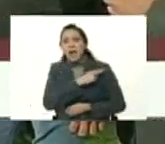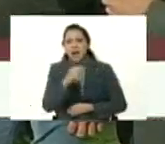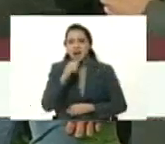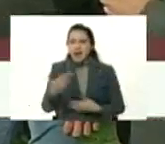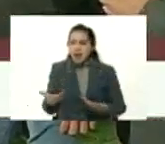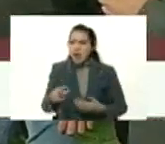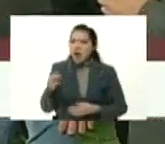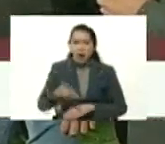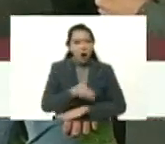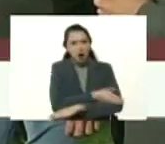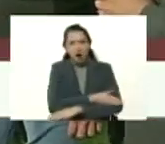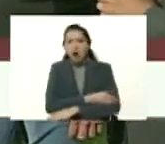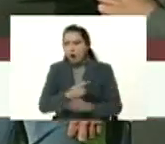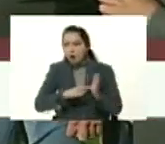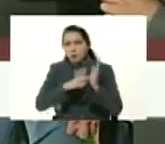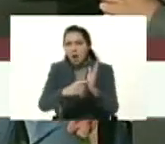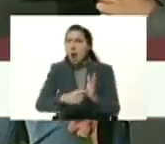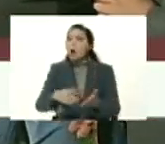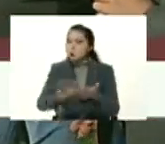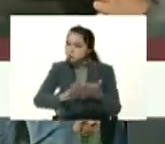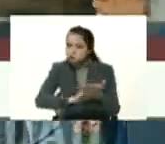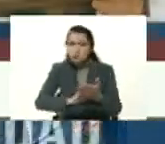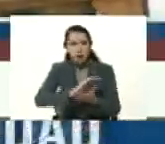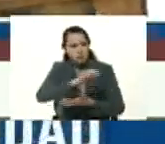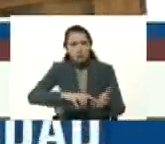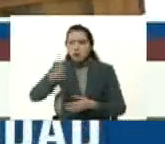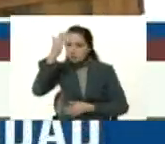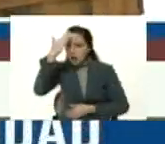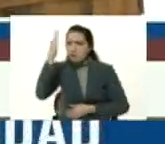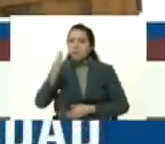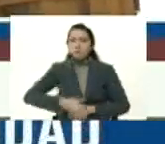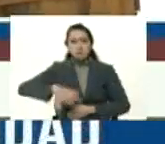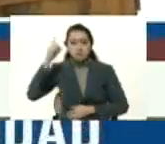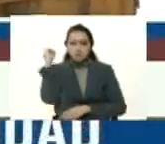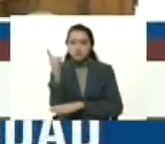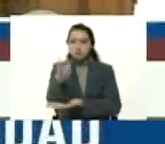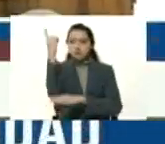que lo acabamos de nombrar, me resuelven todos los problemas, me los resuelven.